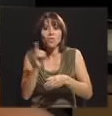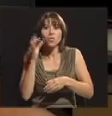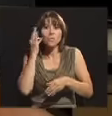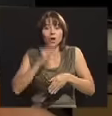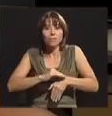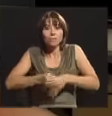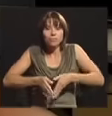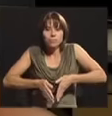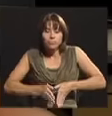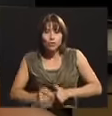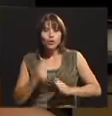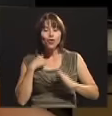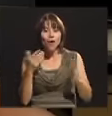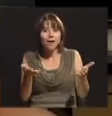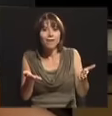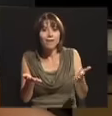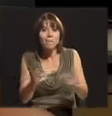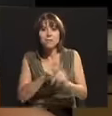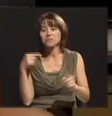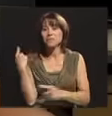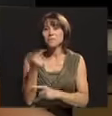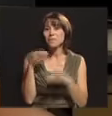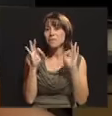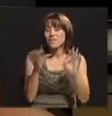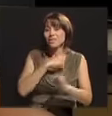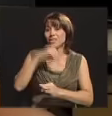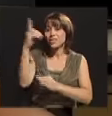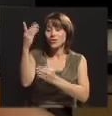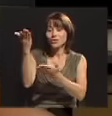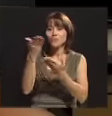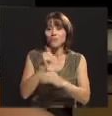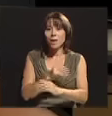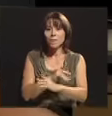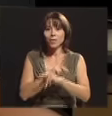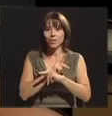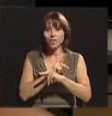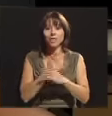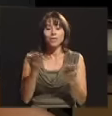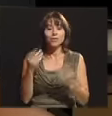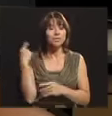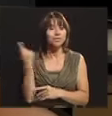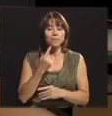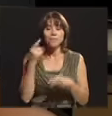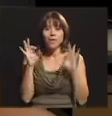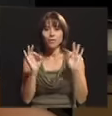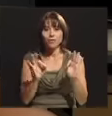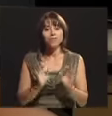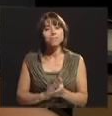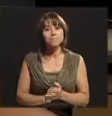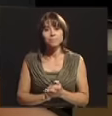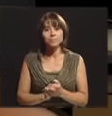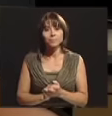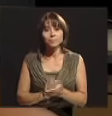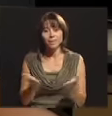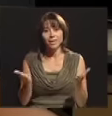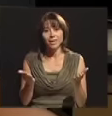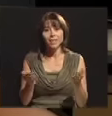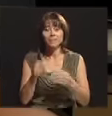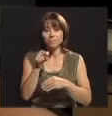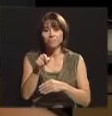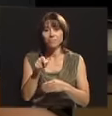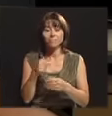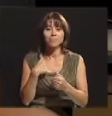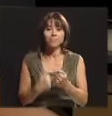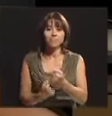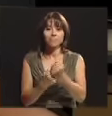el parto ahí lo atiendo pero siempre me ha ido bien Yo no sé Dios me ha protegido que siempre me ha ido bien en